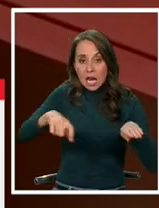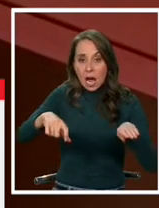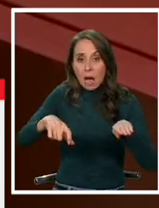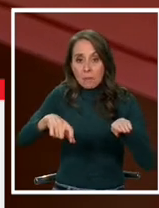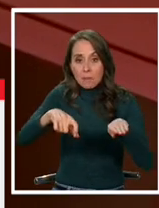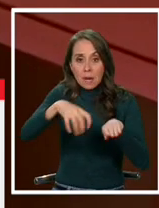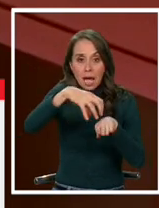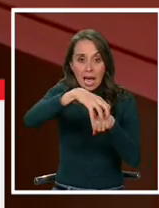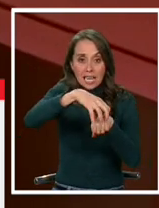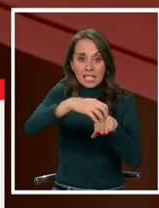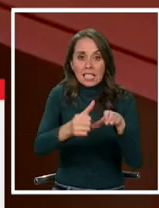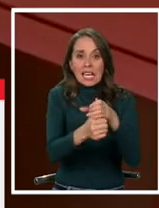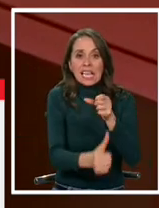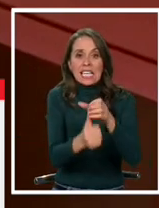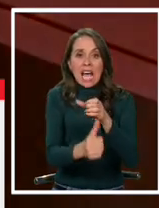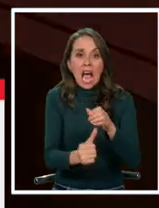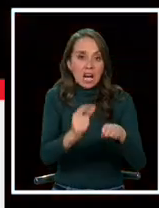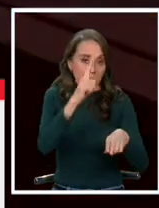fecal